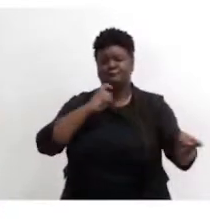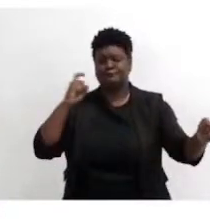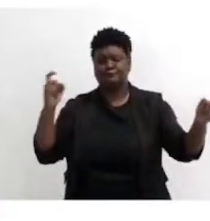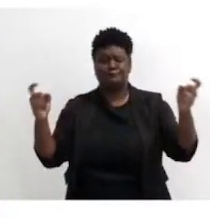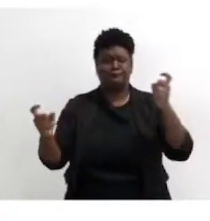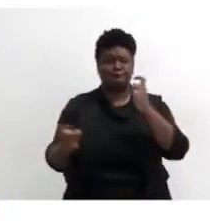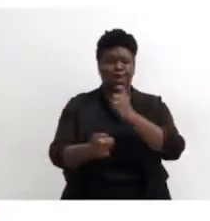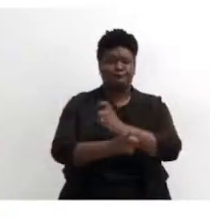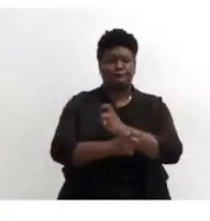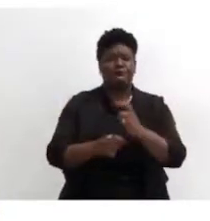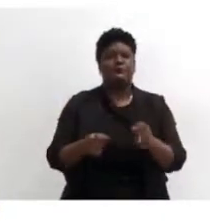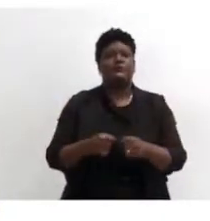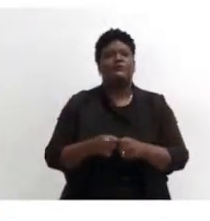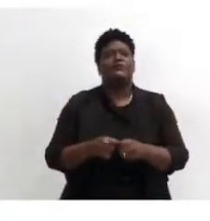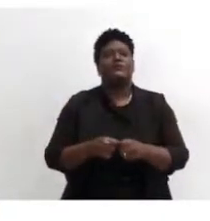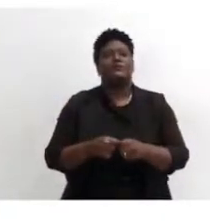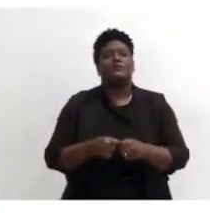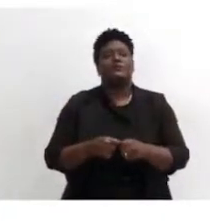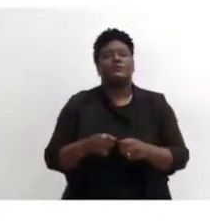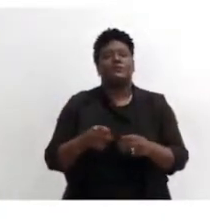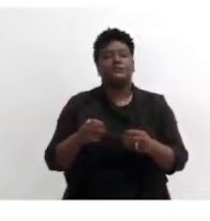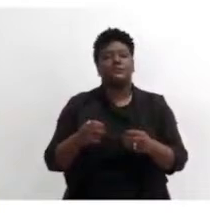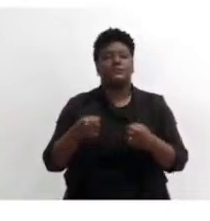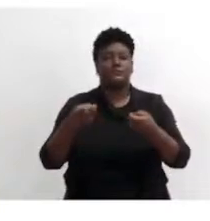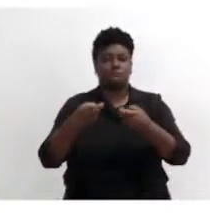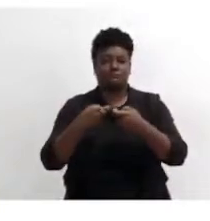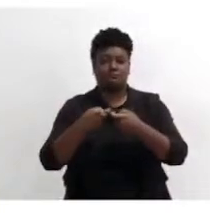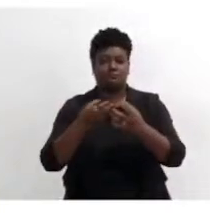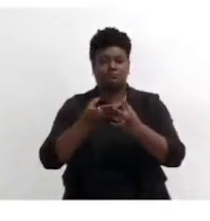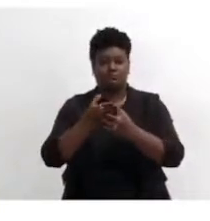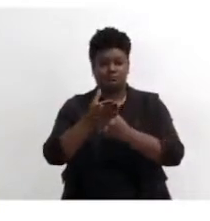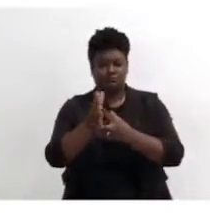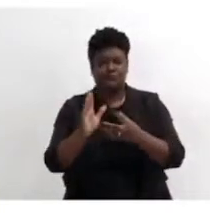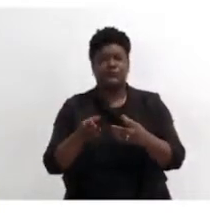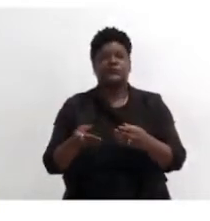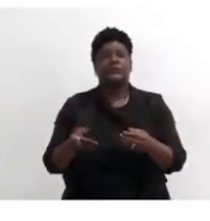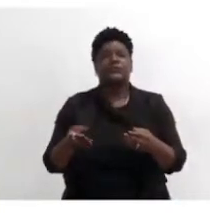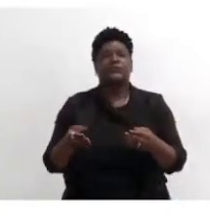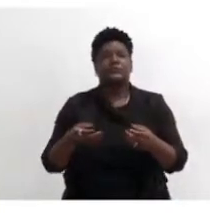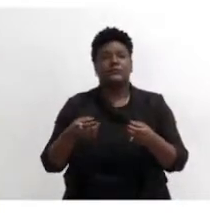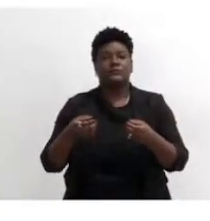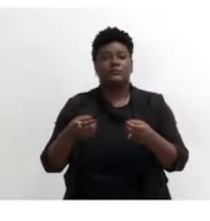Introducción a Semiconductores, Integración, Empaque y Ensamblaje.